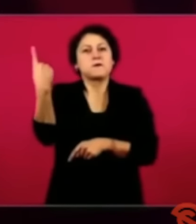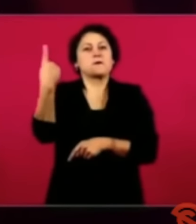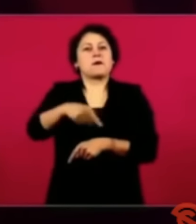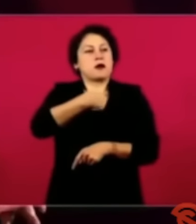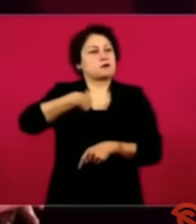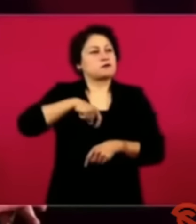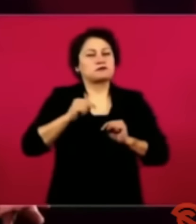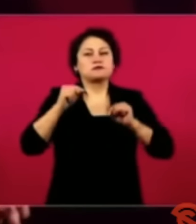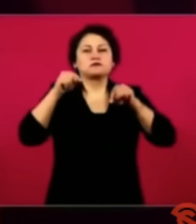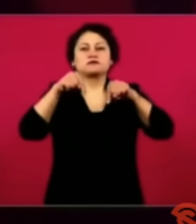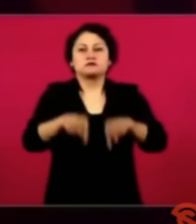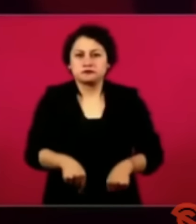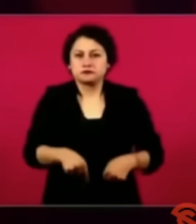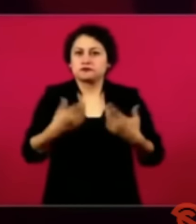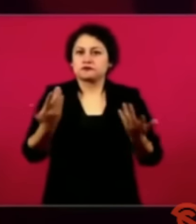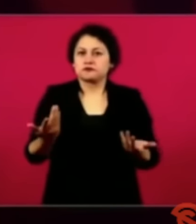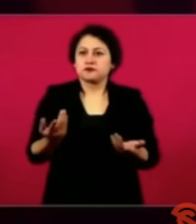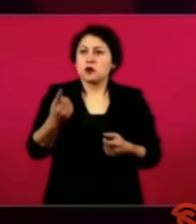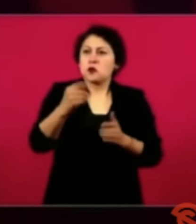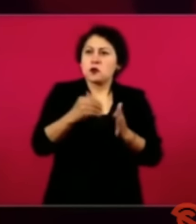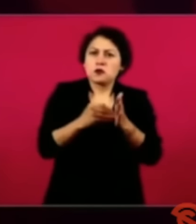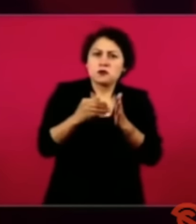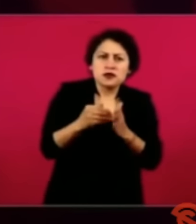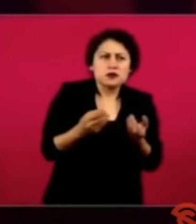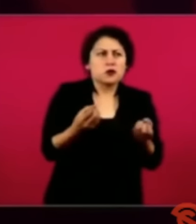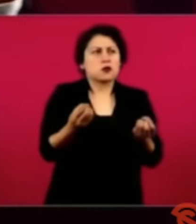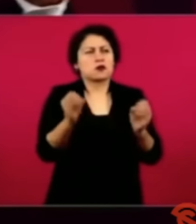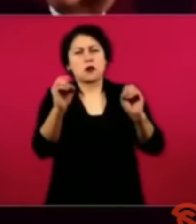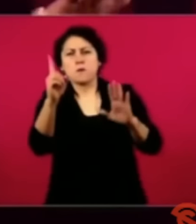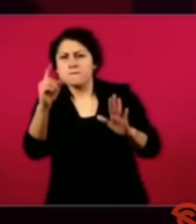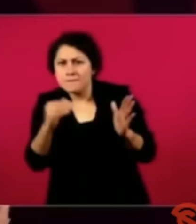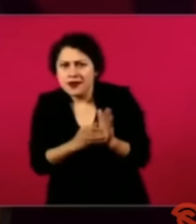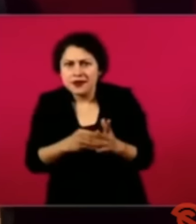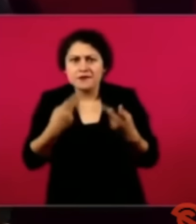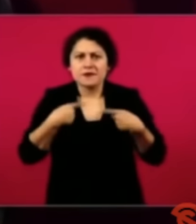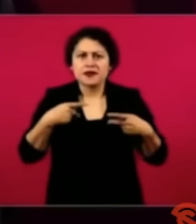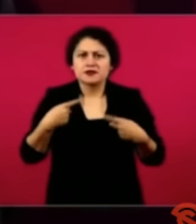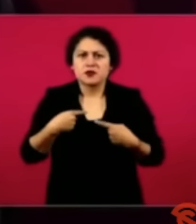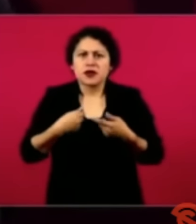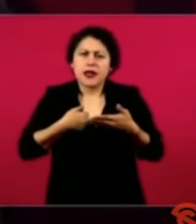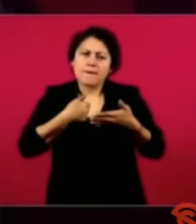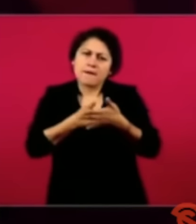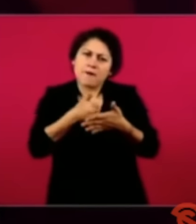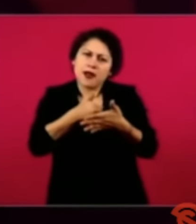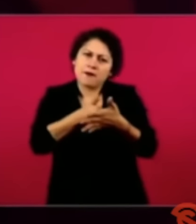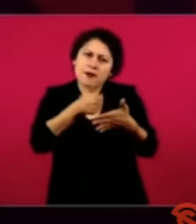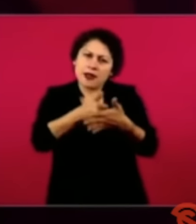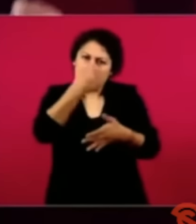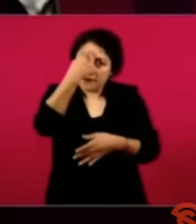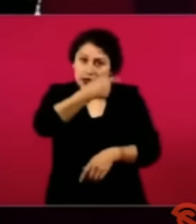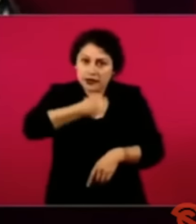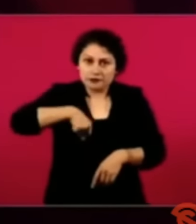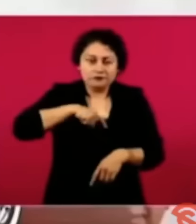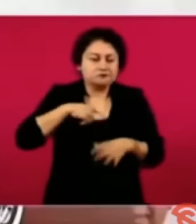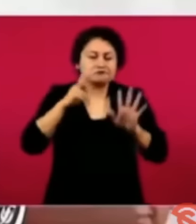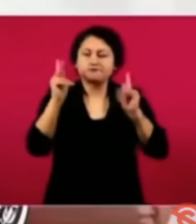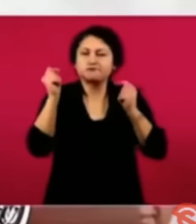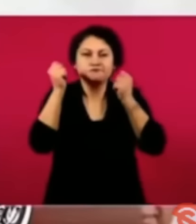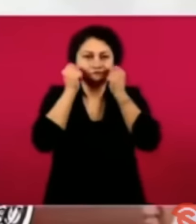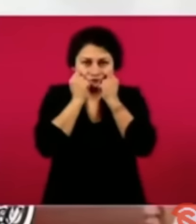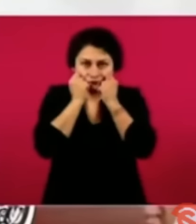o 1,000 seguidores. La labor colectiva que se está haciendo en pos de la verdad, aunque sea nuestra